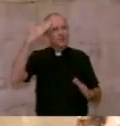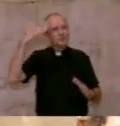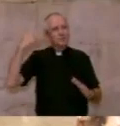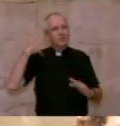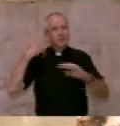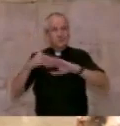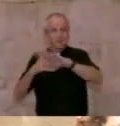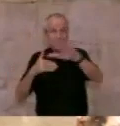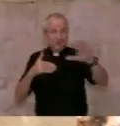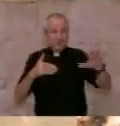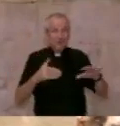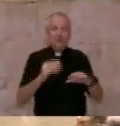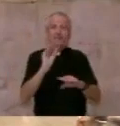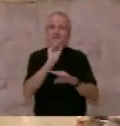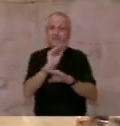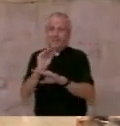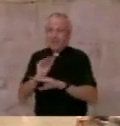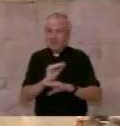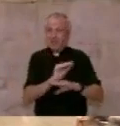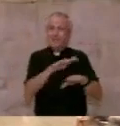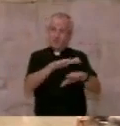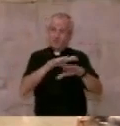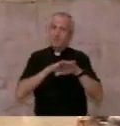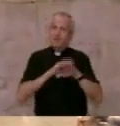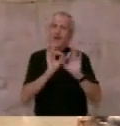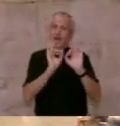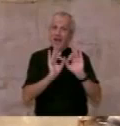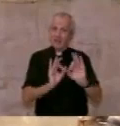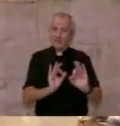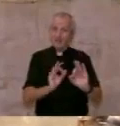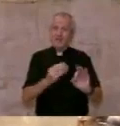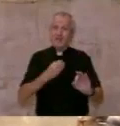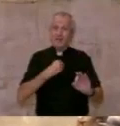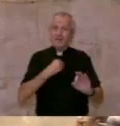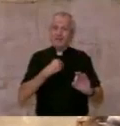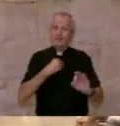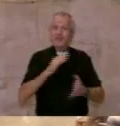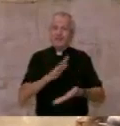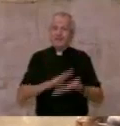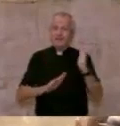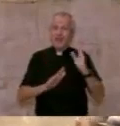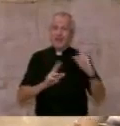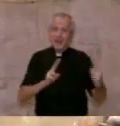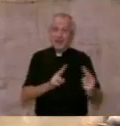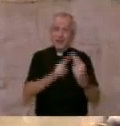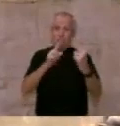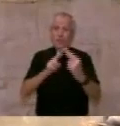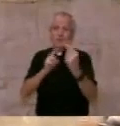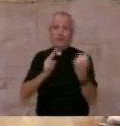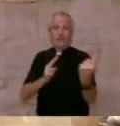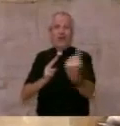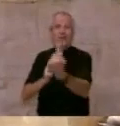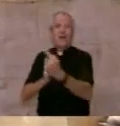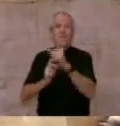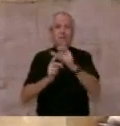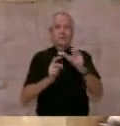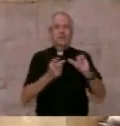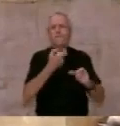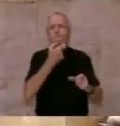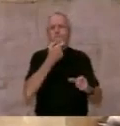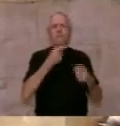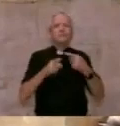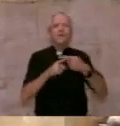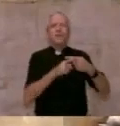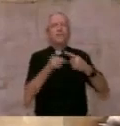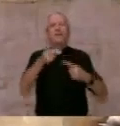de alrededor y enseñaba, es quien nos invita a esta iglesia que sale al encuentro de cada persona. Me gusta compartir